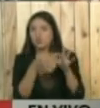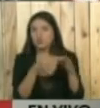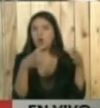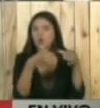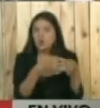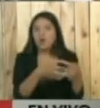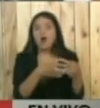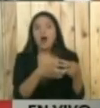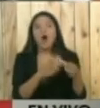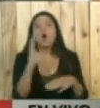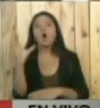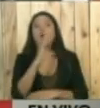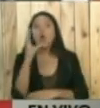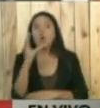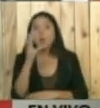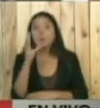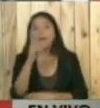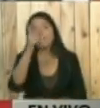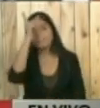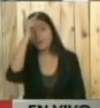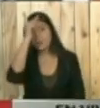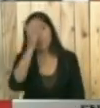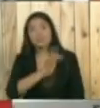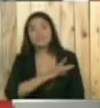de Colombia, Perú, Chile y Guyana,